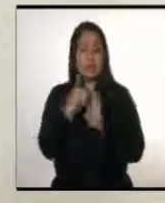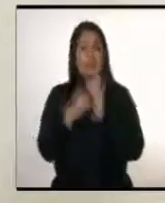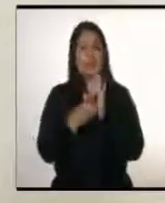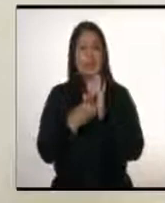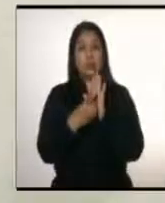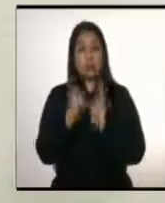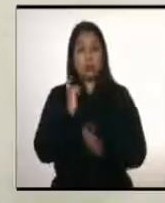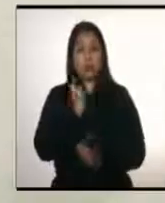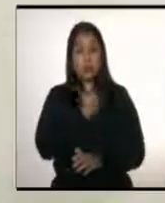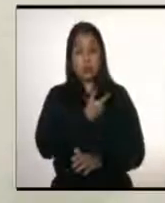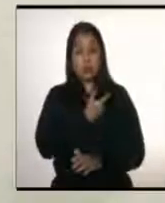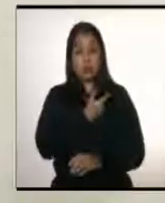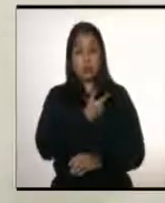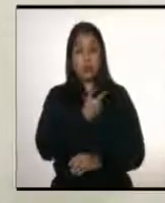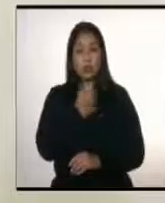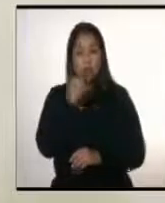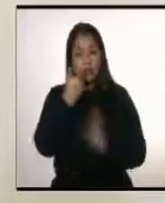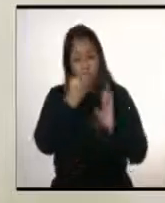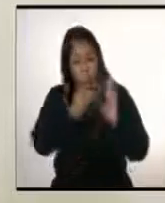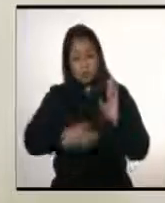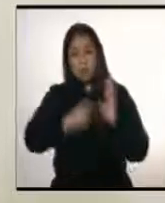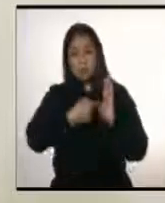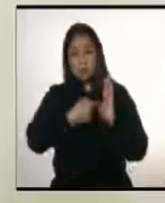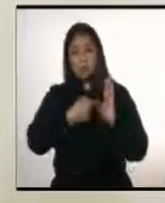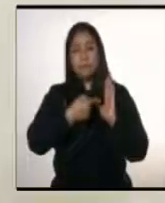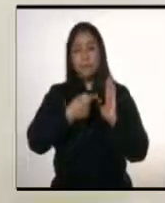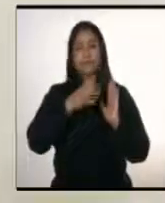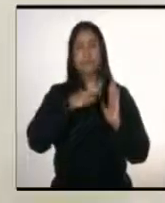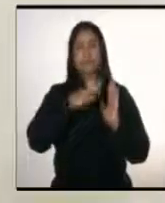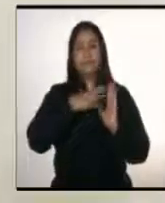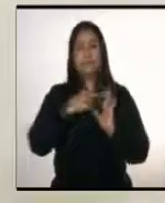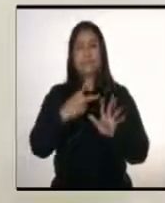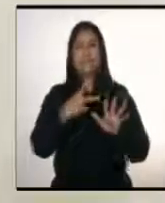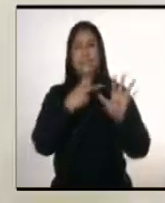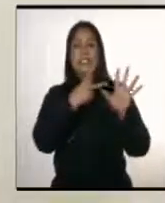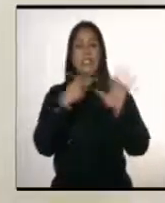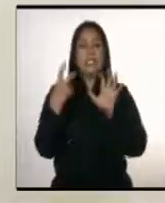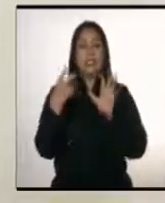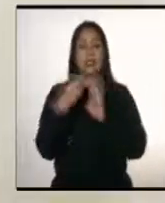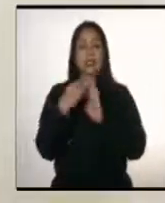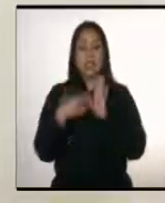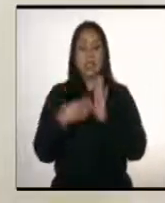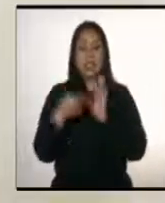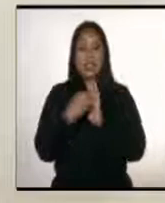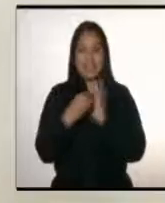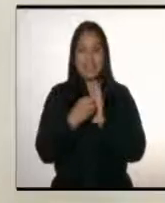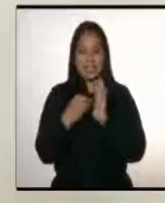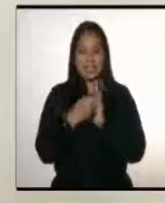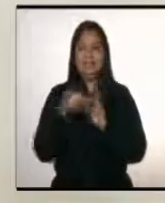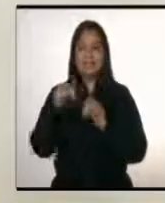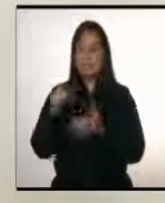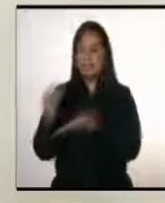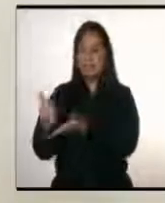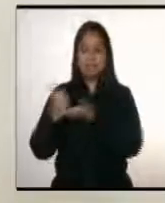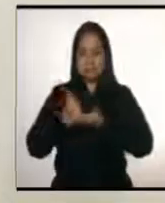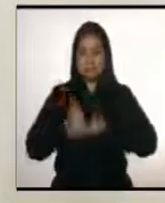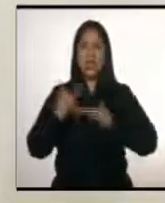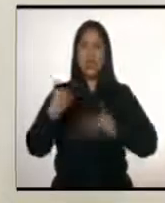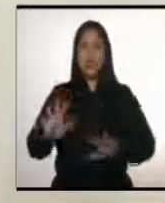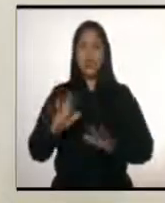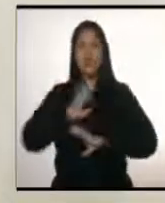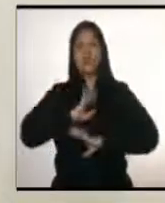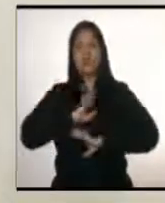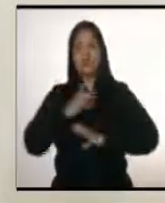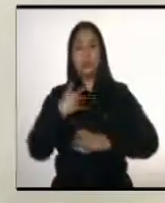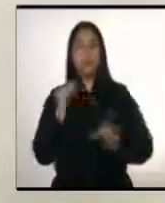de la República nos va a permitir contar con 700 millones de quetzales con los que vamos a poder aumentar la infraestructura